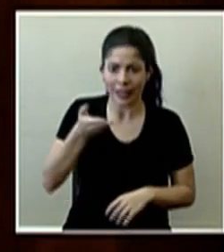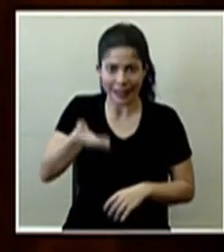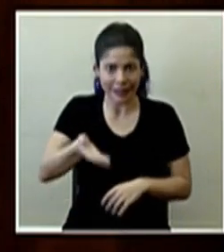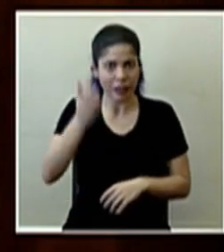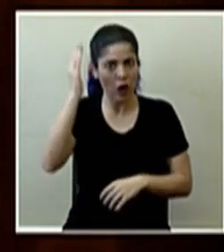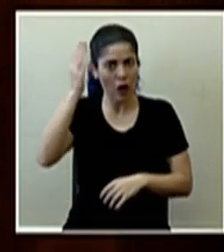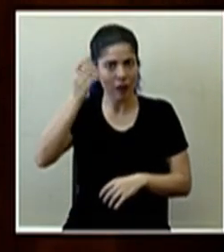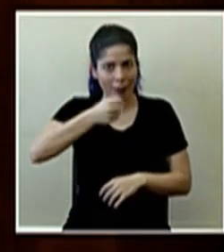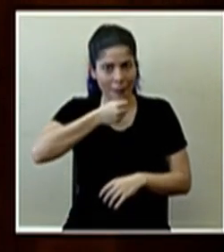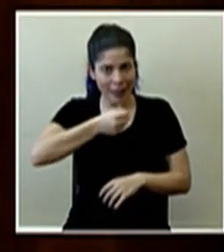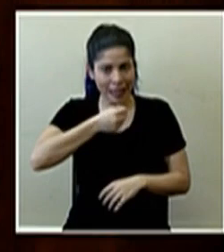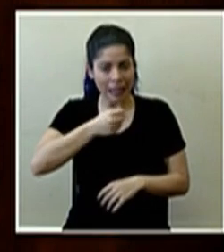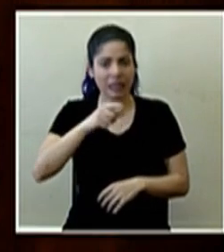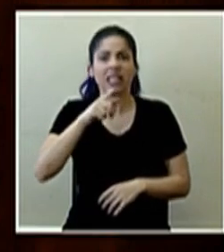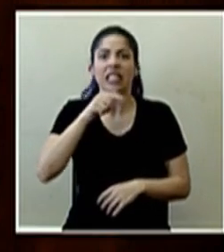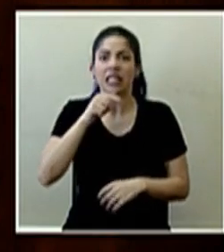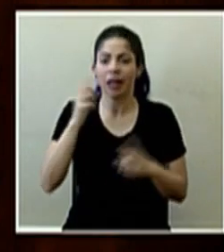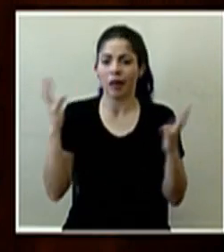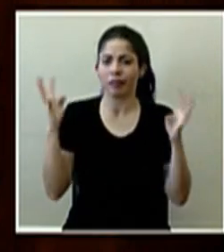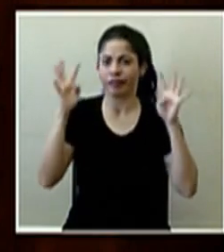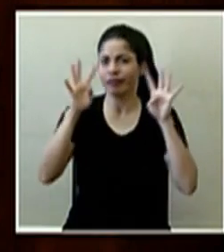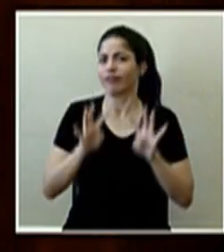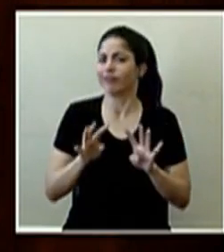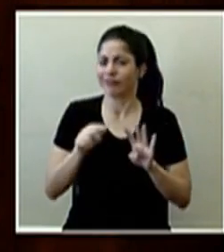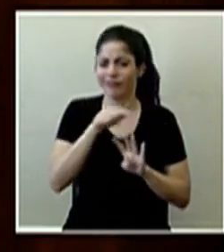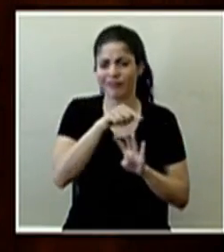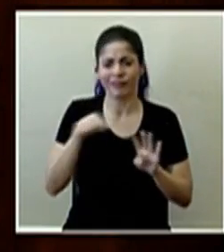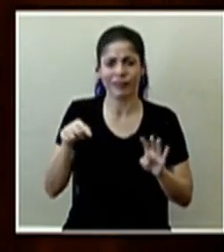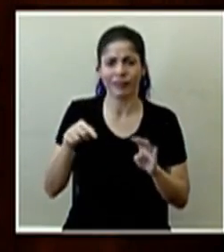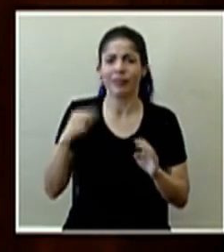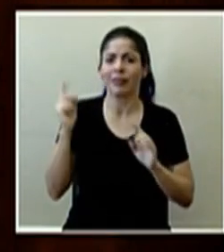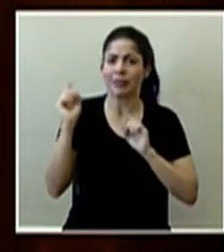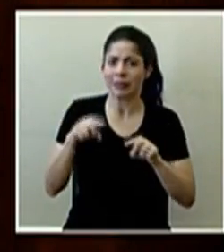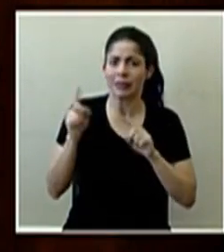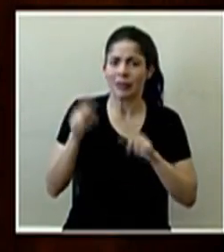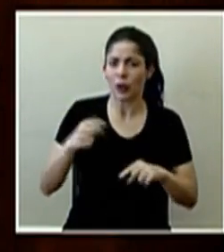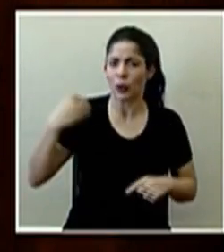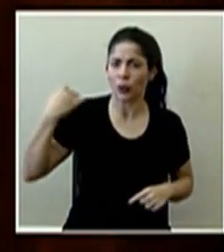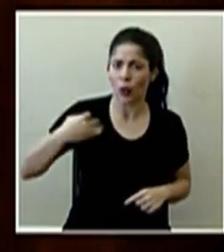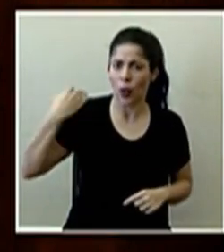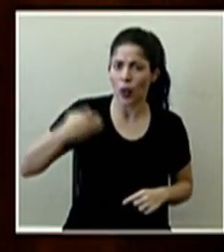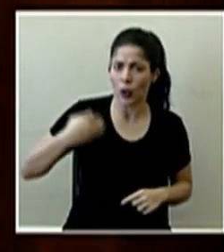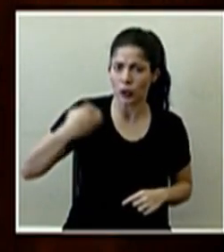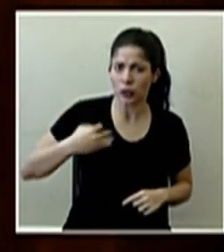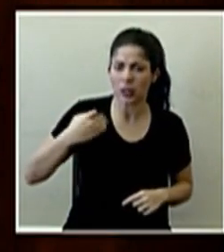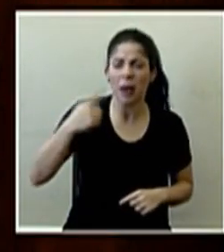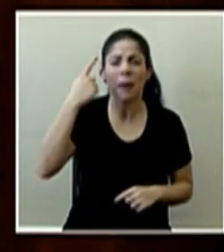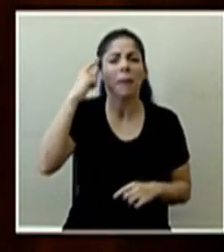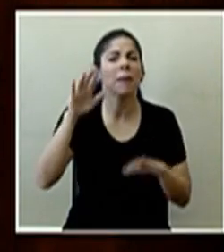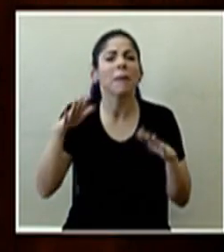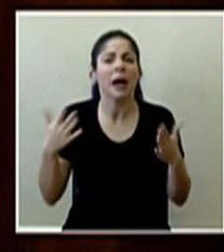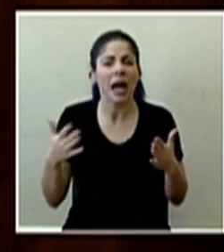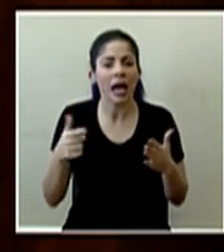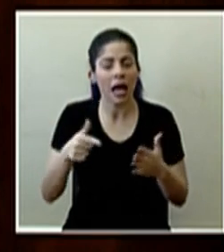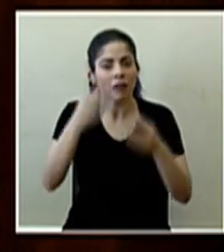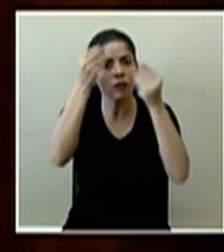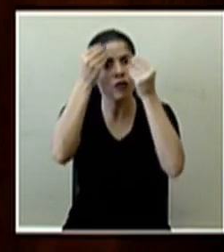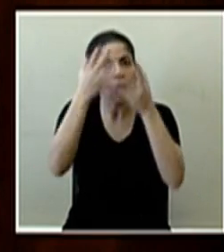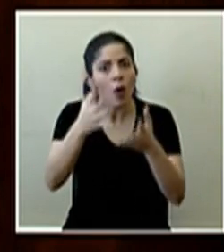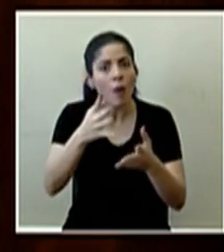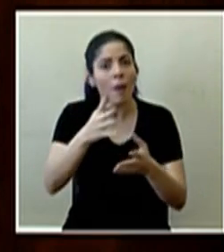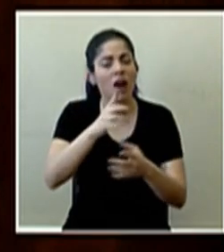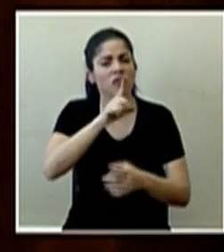conferencias de prensa en las cuales participamos absolutamente todos los días para dar información